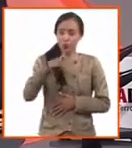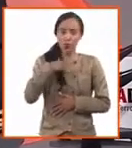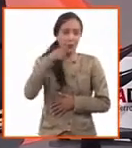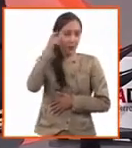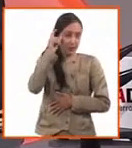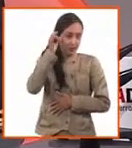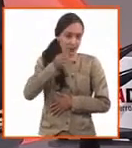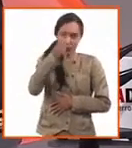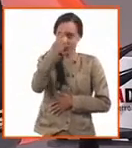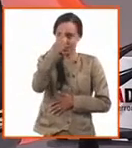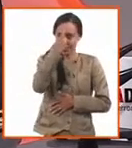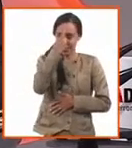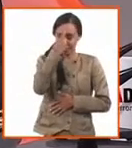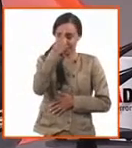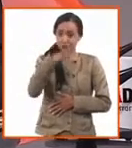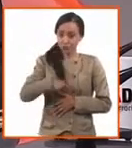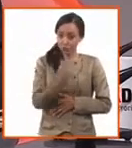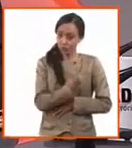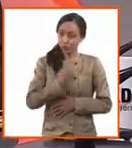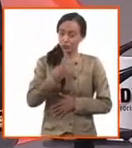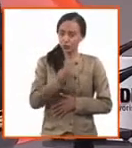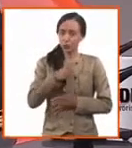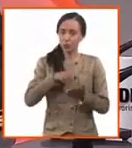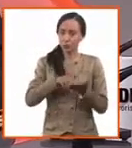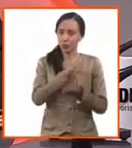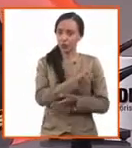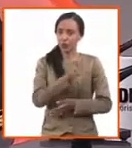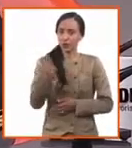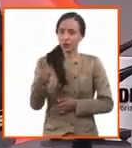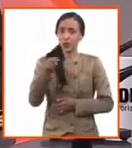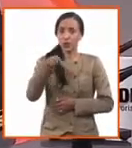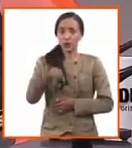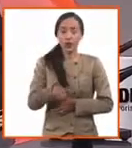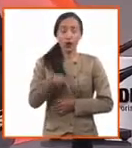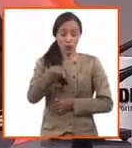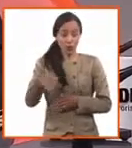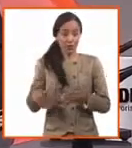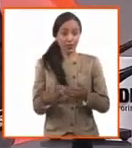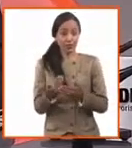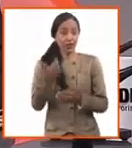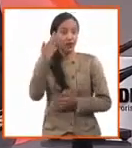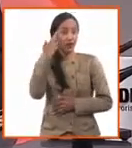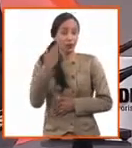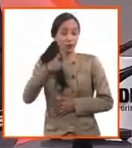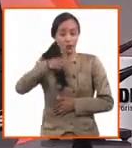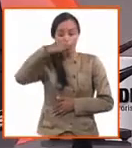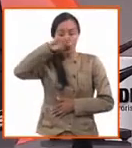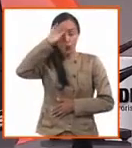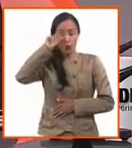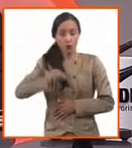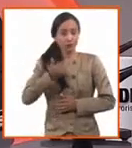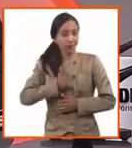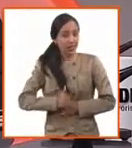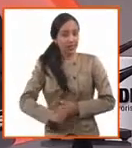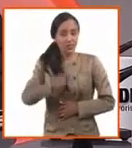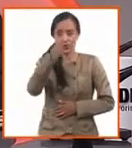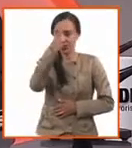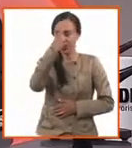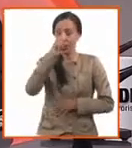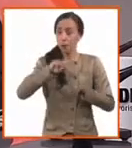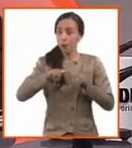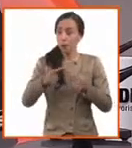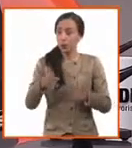mucho menos el día en que pues recordamos y celebramos los cubanos su natalicio por eso